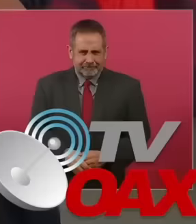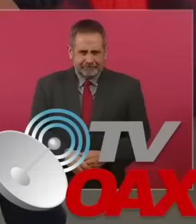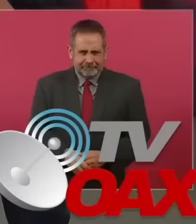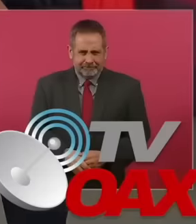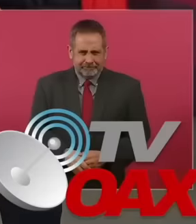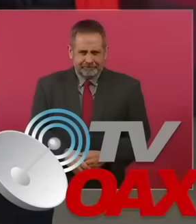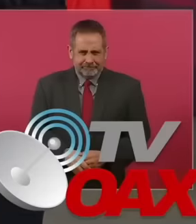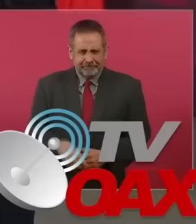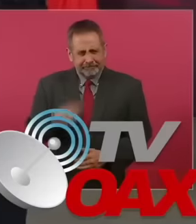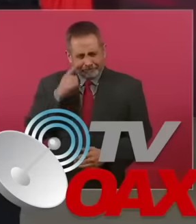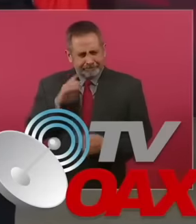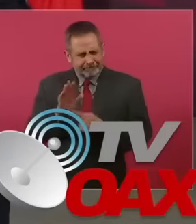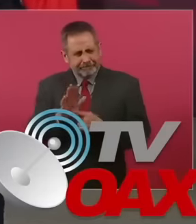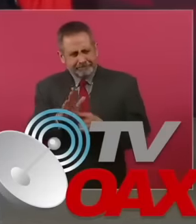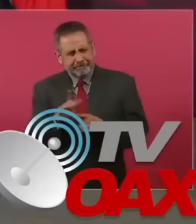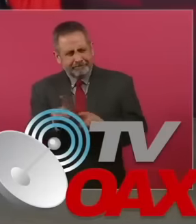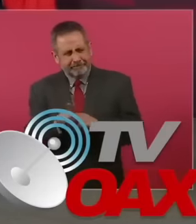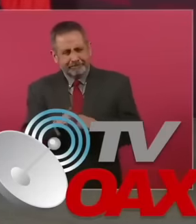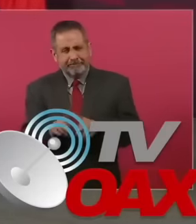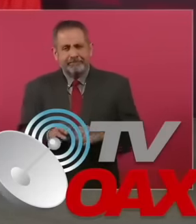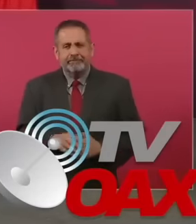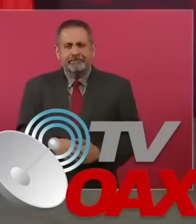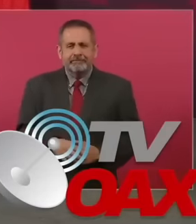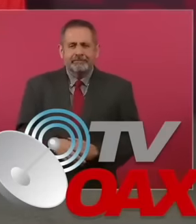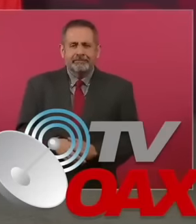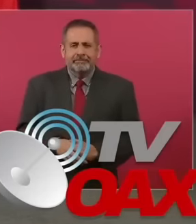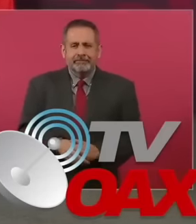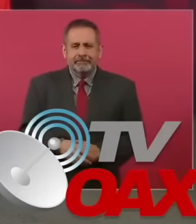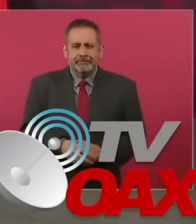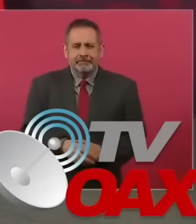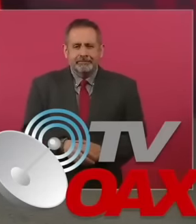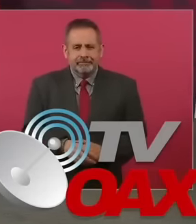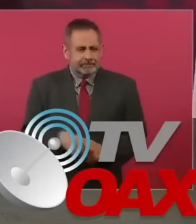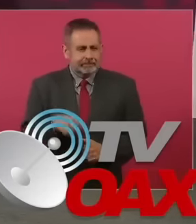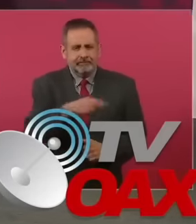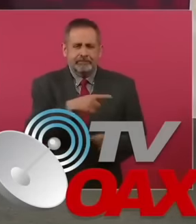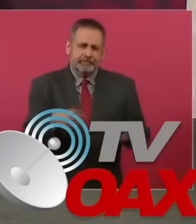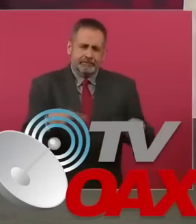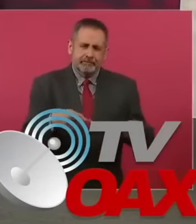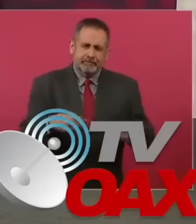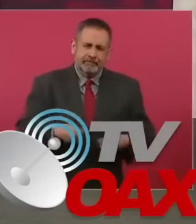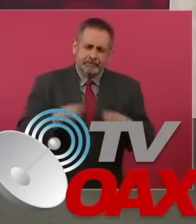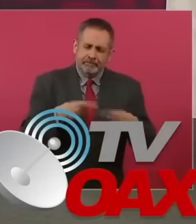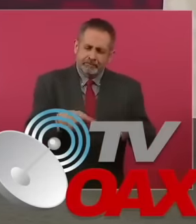Esto lo hago también por, ¿saben por qué? Por los que viven de esto.